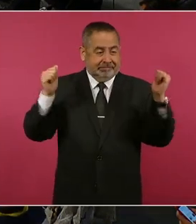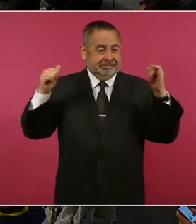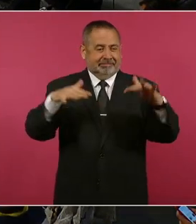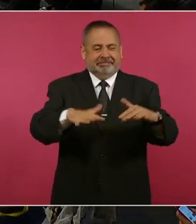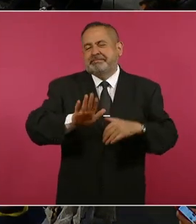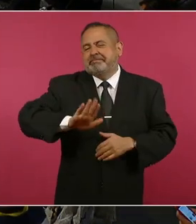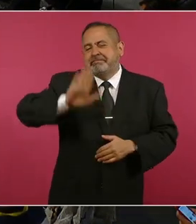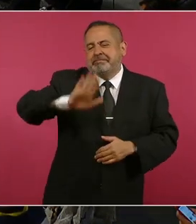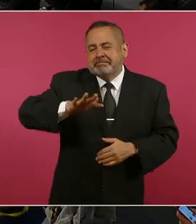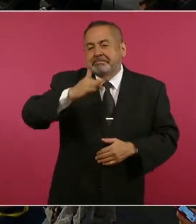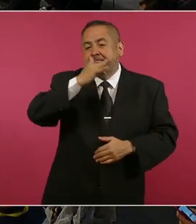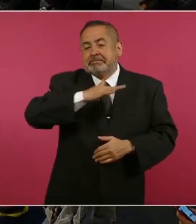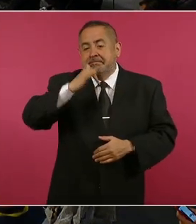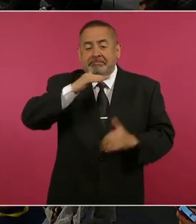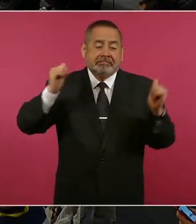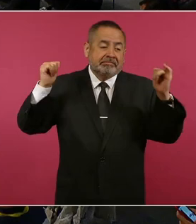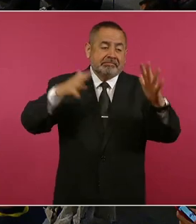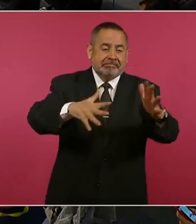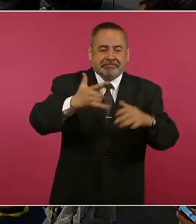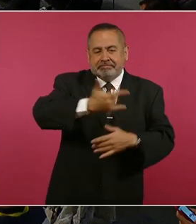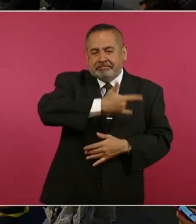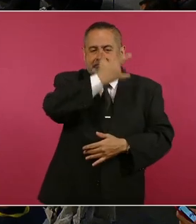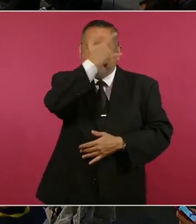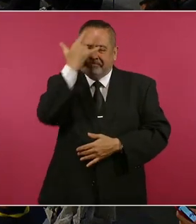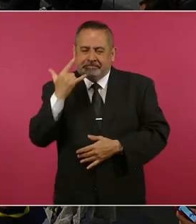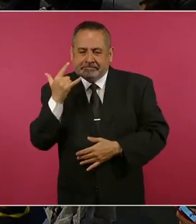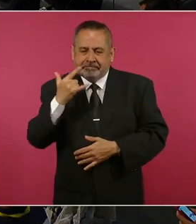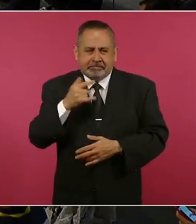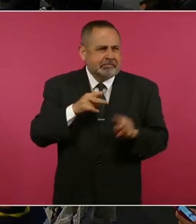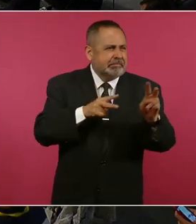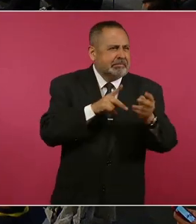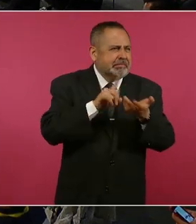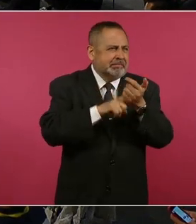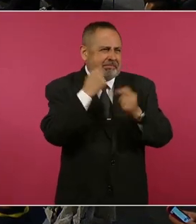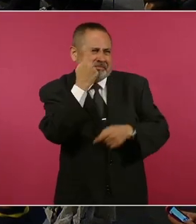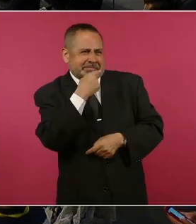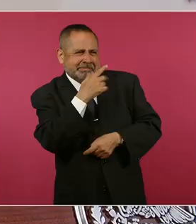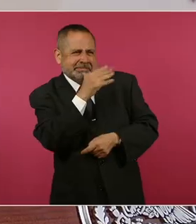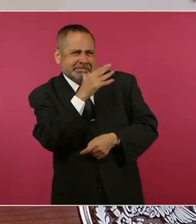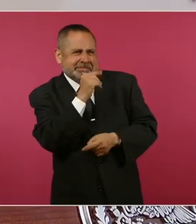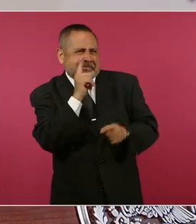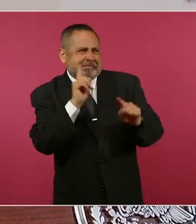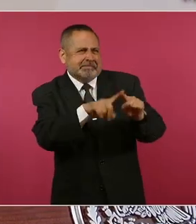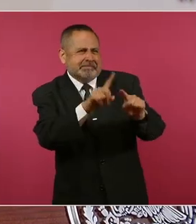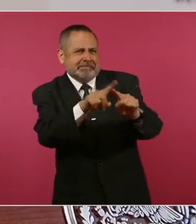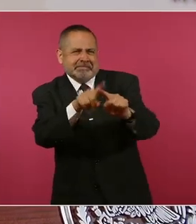Entonces va pasando el tiempo y se van quitando, ¿no?, las máscaras